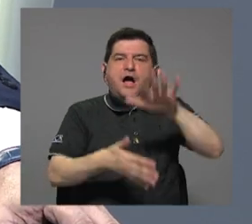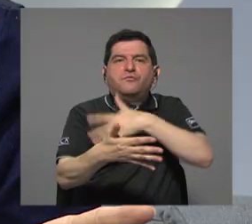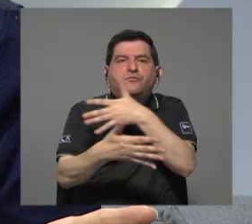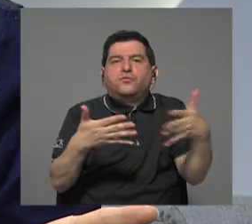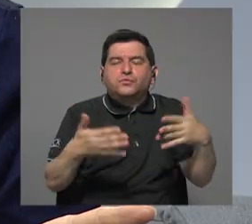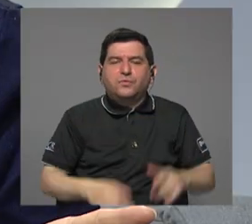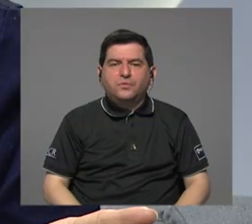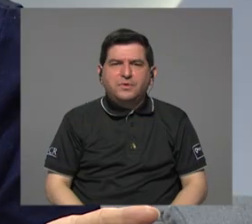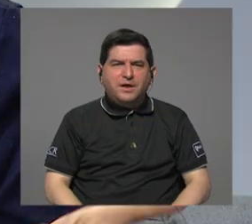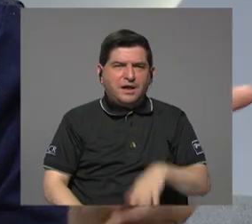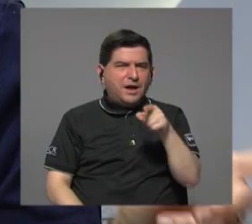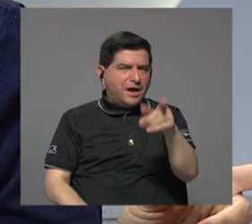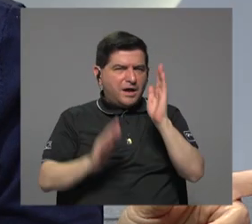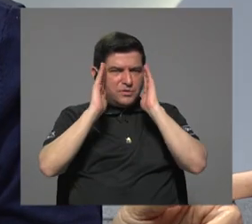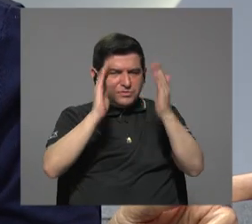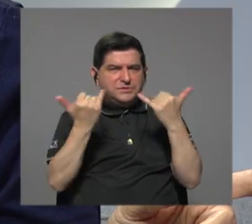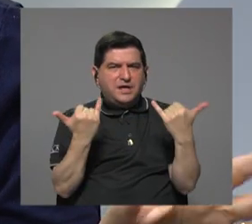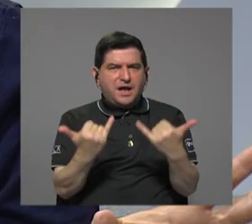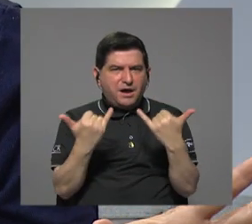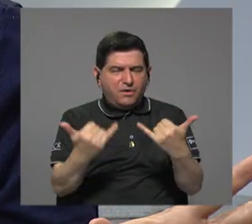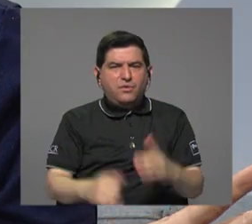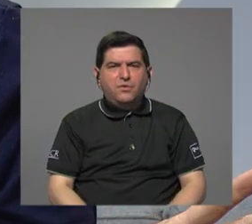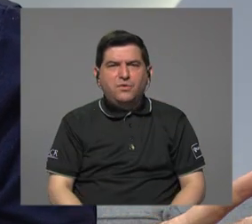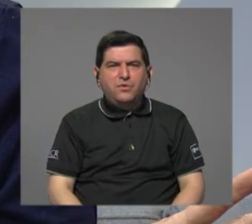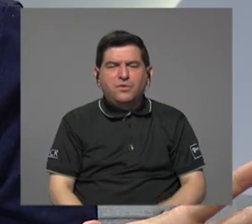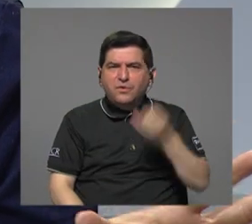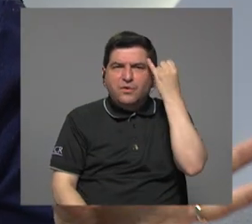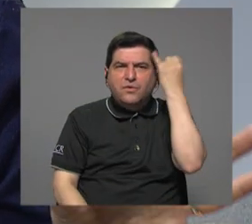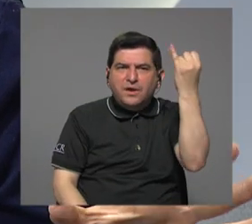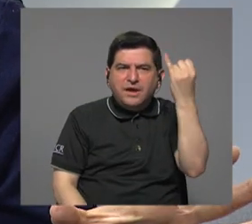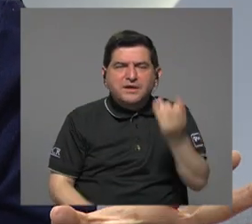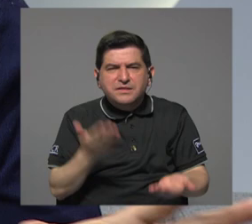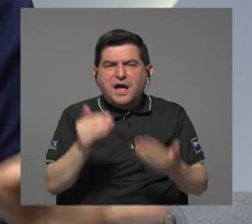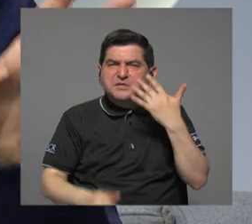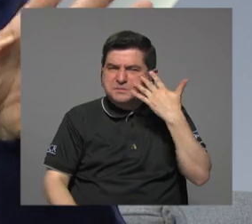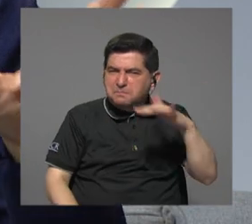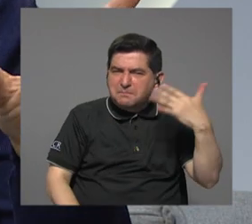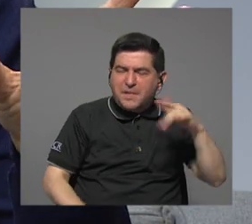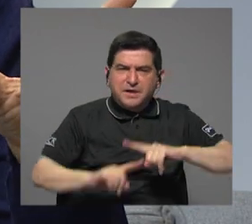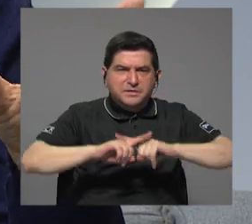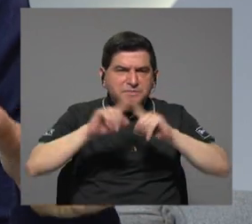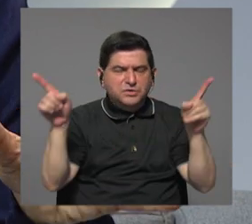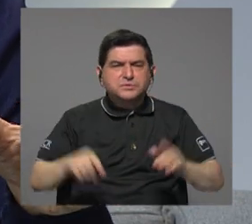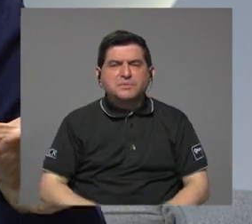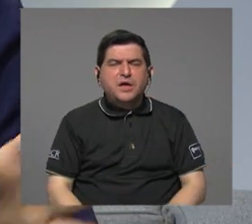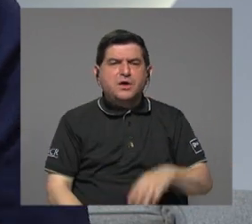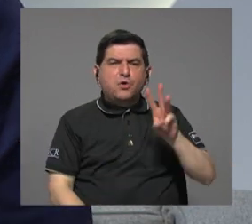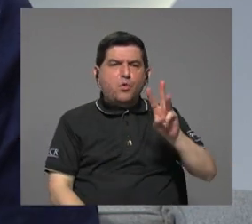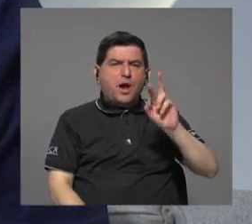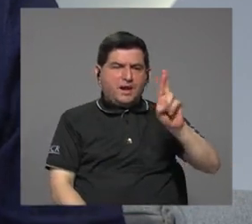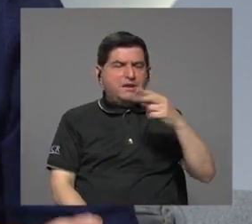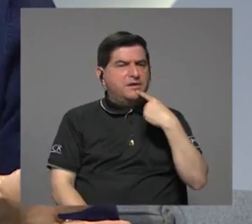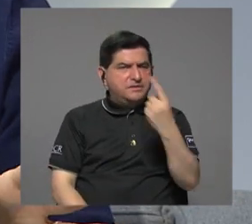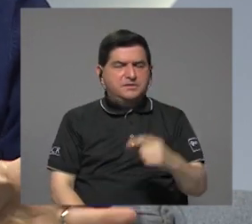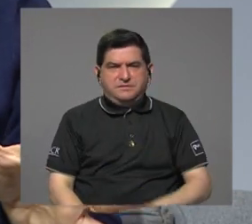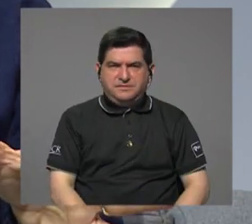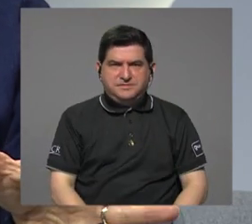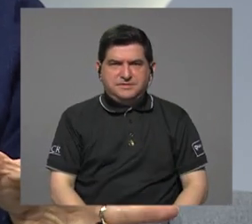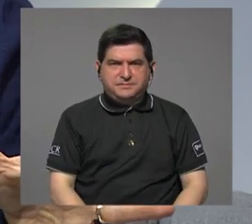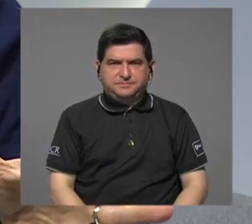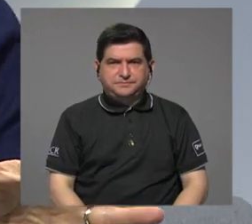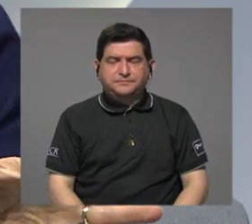de escuchábamos hasta el momento me han dado argumentos similares pero mundo vuelve tramos usted dice que